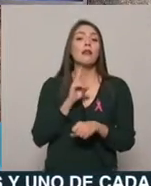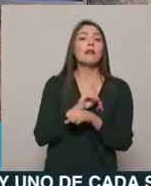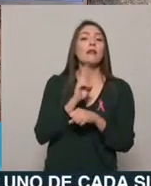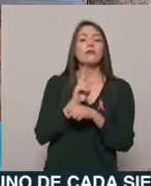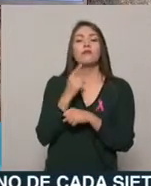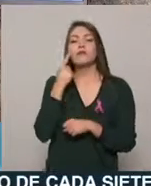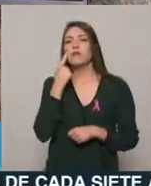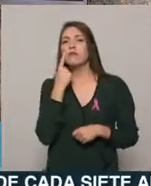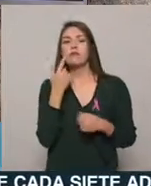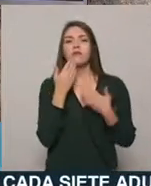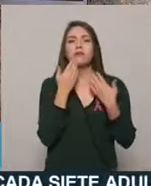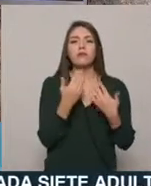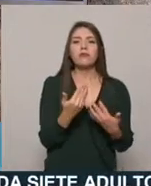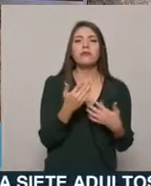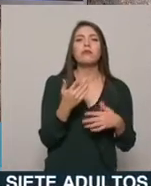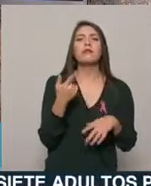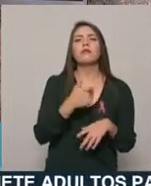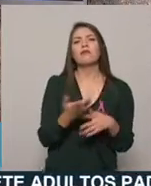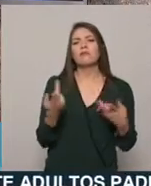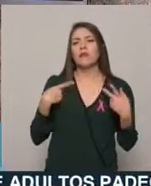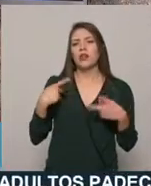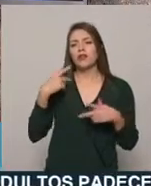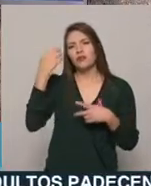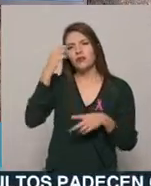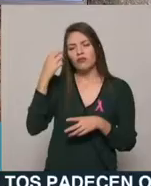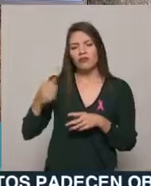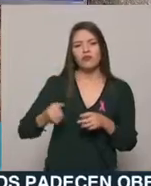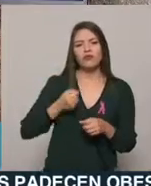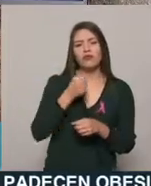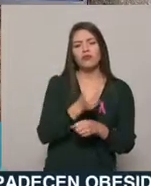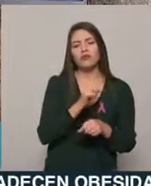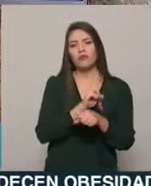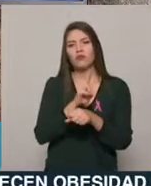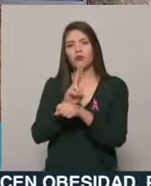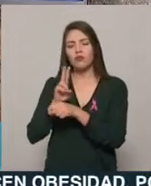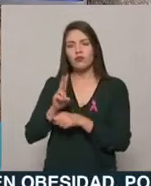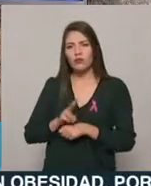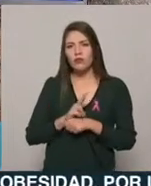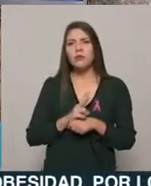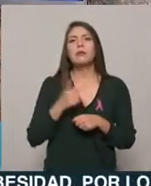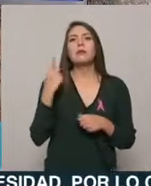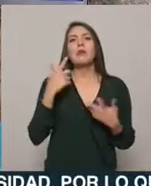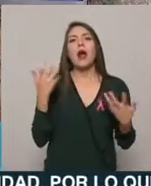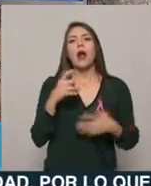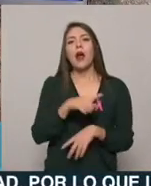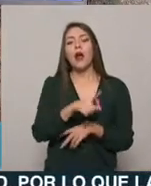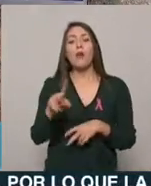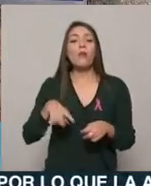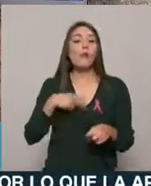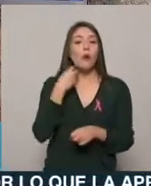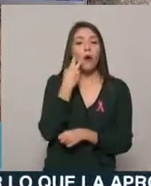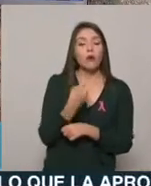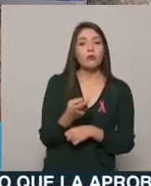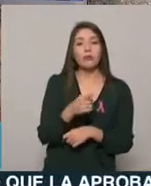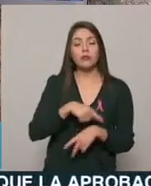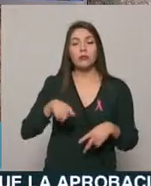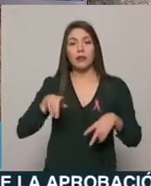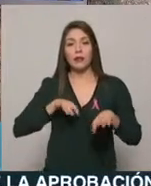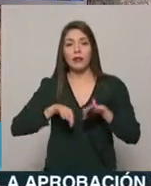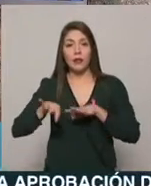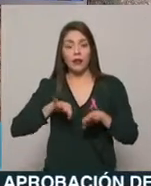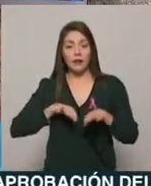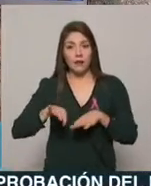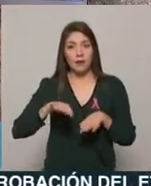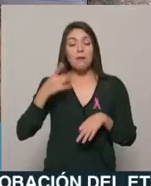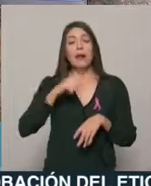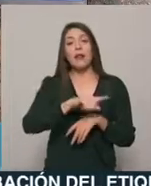través de inspectores y que se cumpla la voluntad de los trabajadores, pero eso tendrían los trabajadores que decir ya